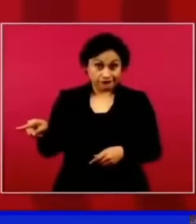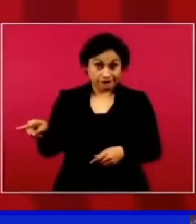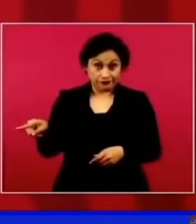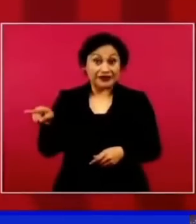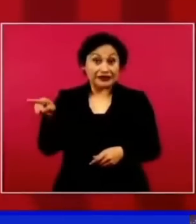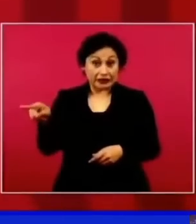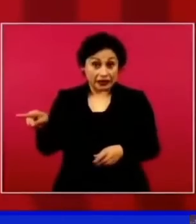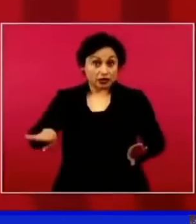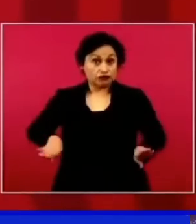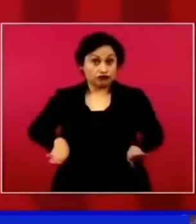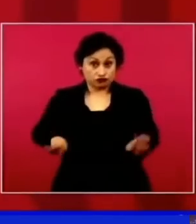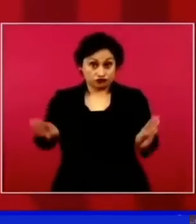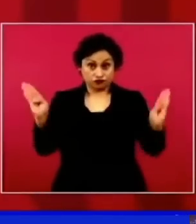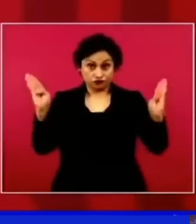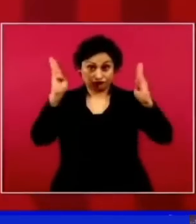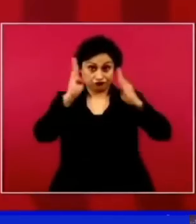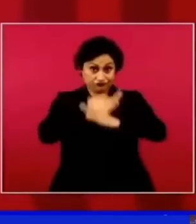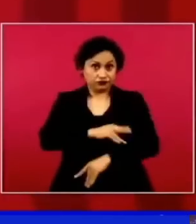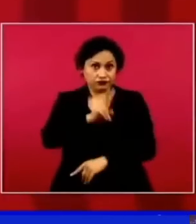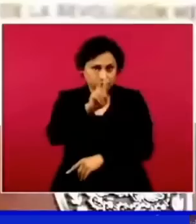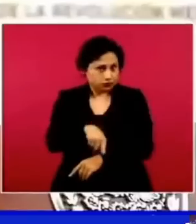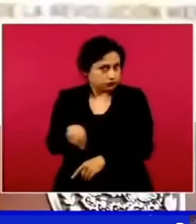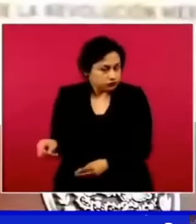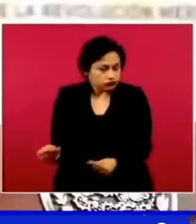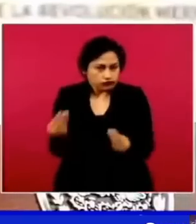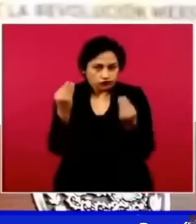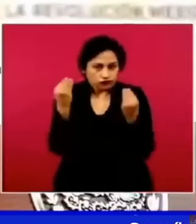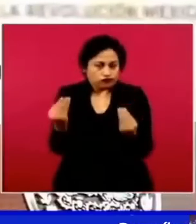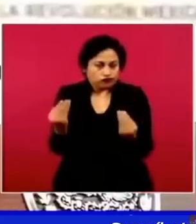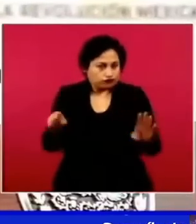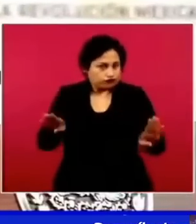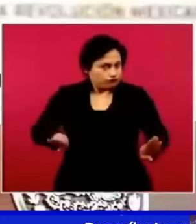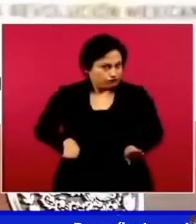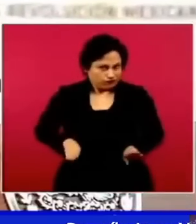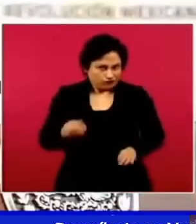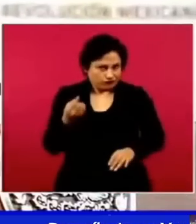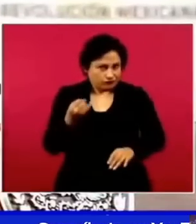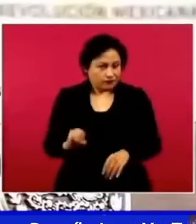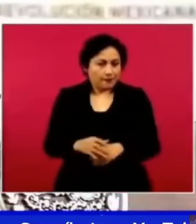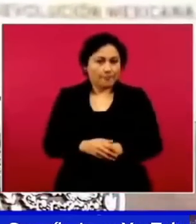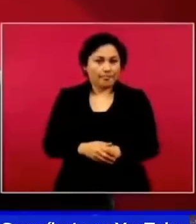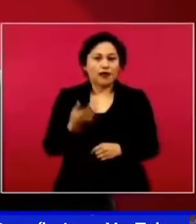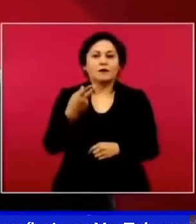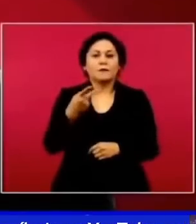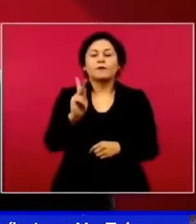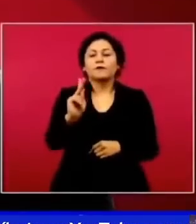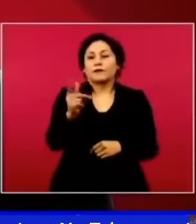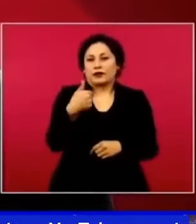conciliador, bastante. Pero ahí le gané.